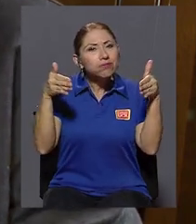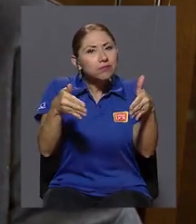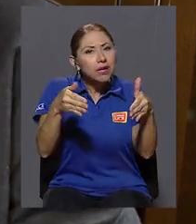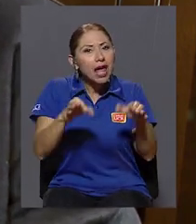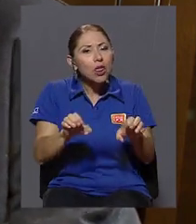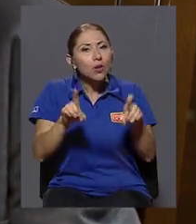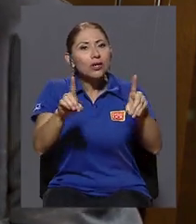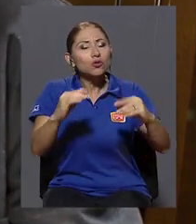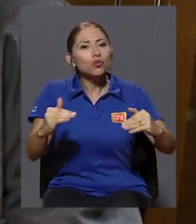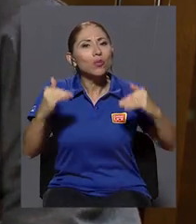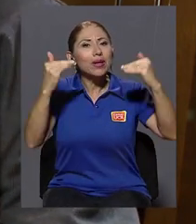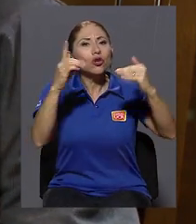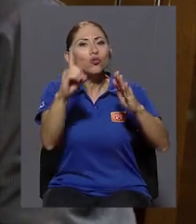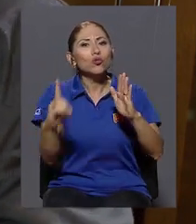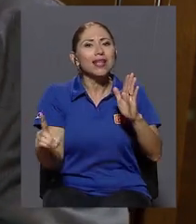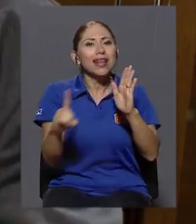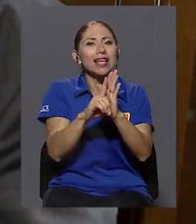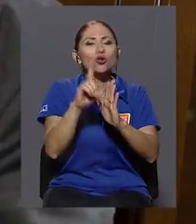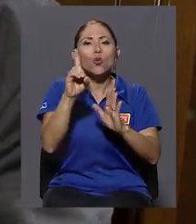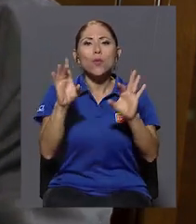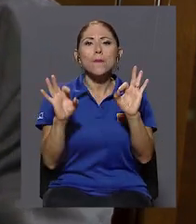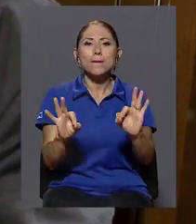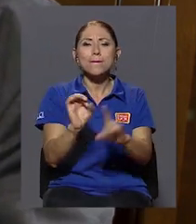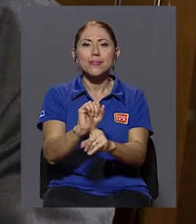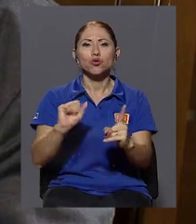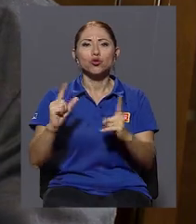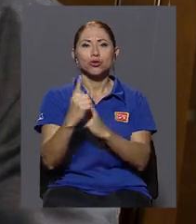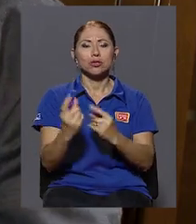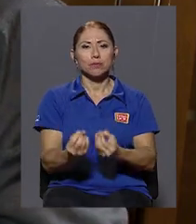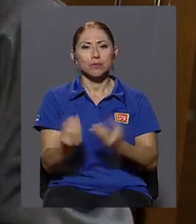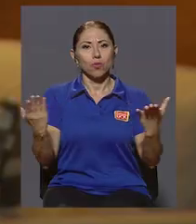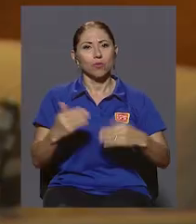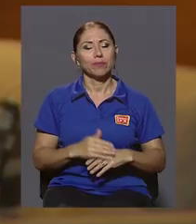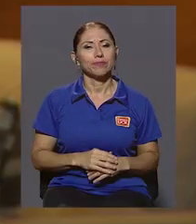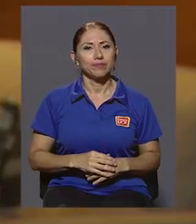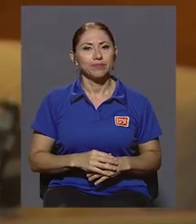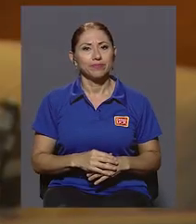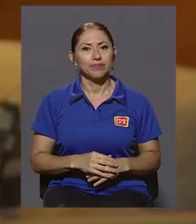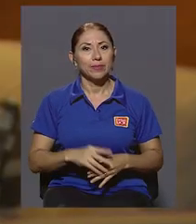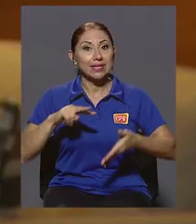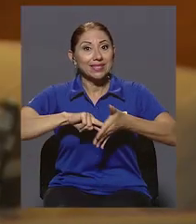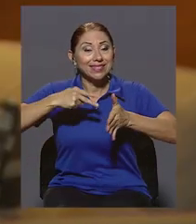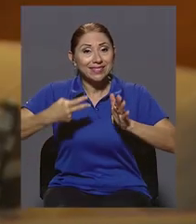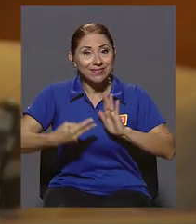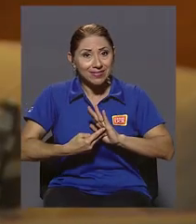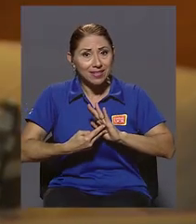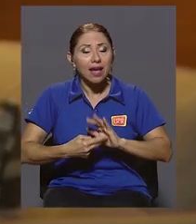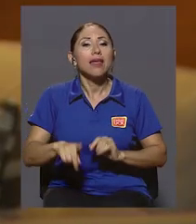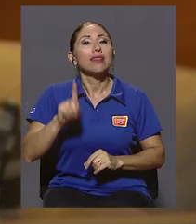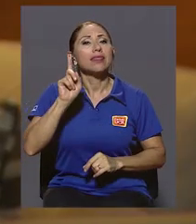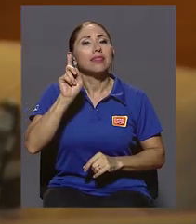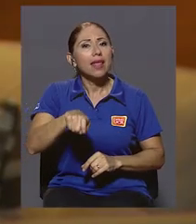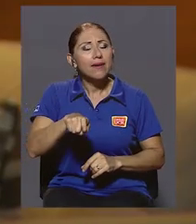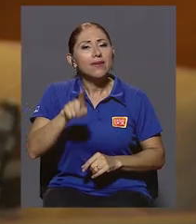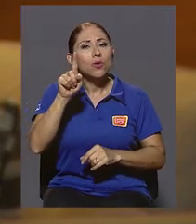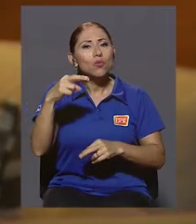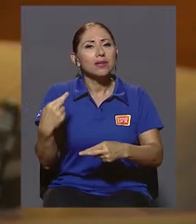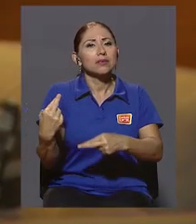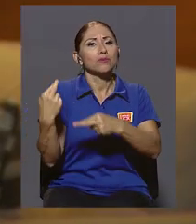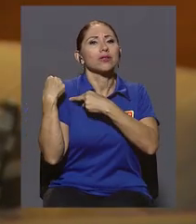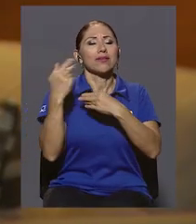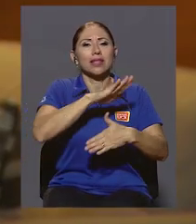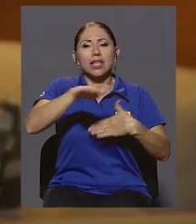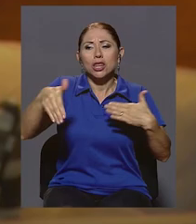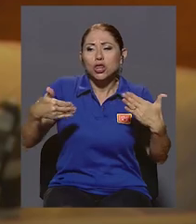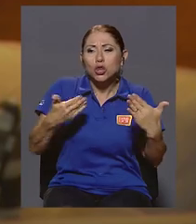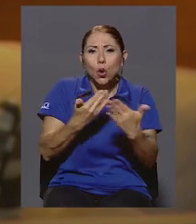nuestra región es un derecho y es un bien social y público. Por lo tanto, debe ser una responsabilidad